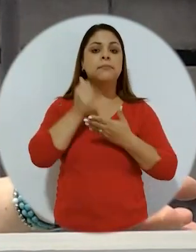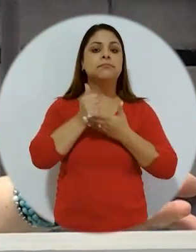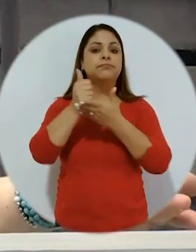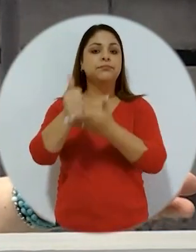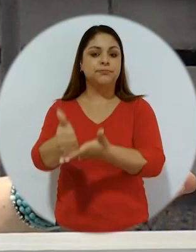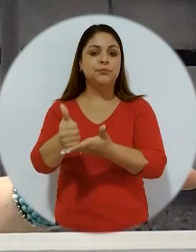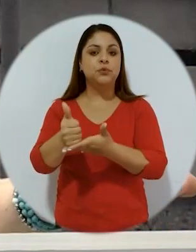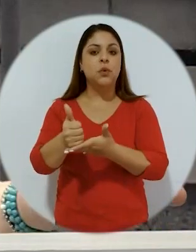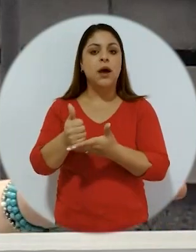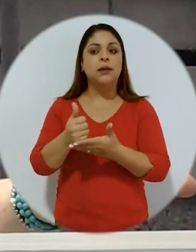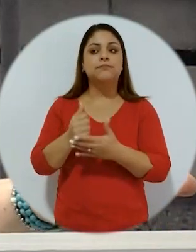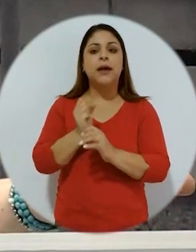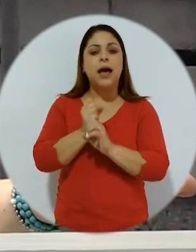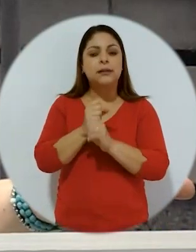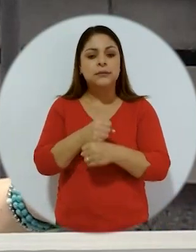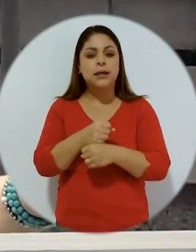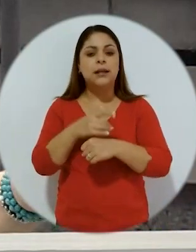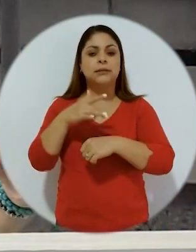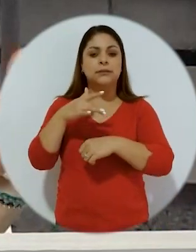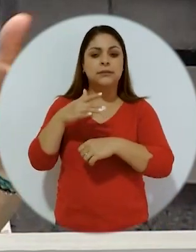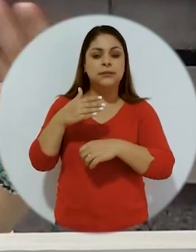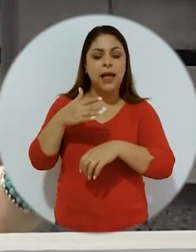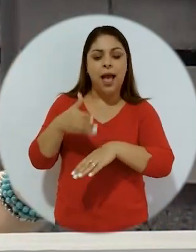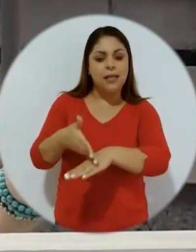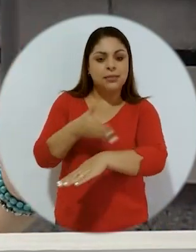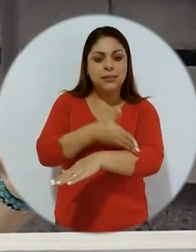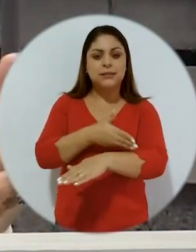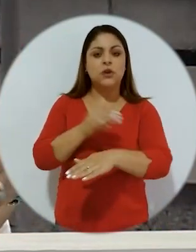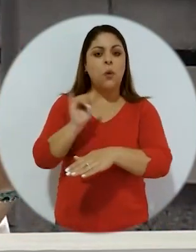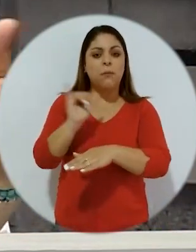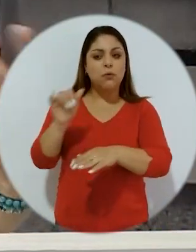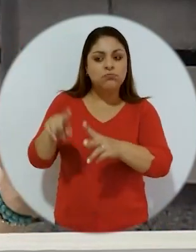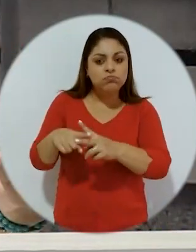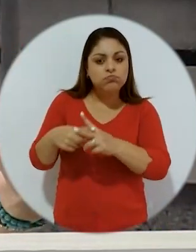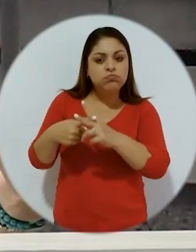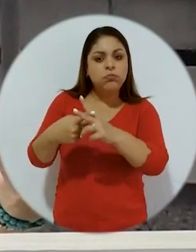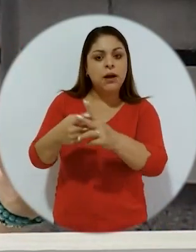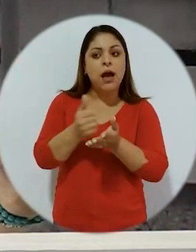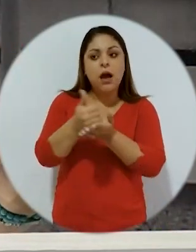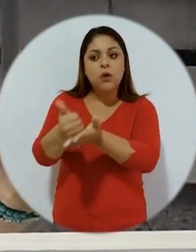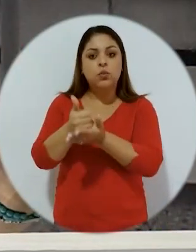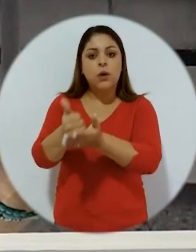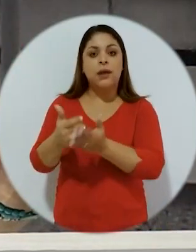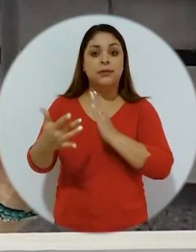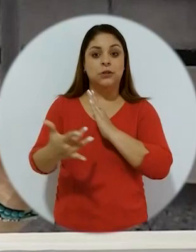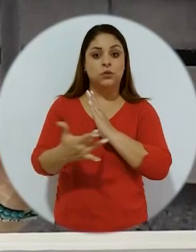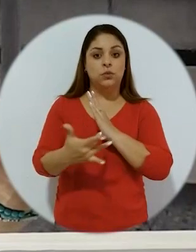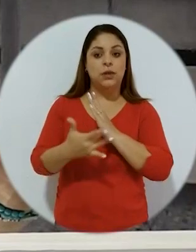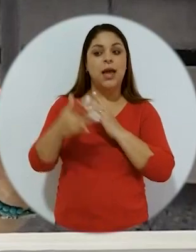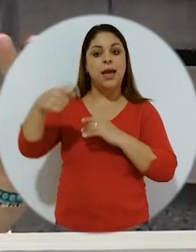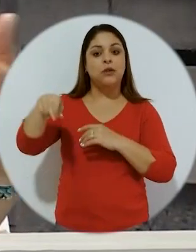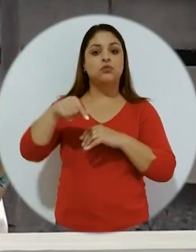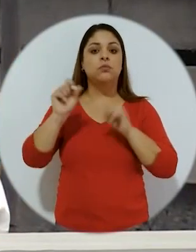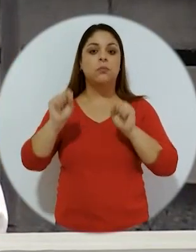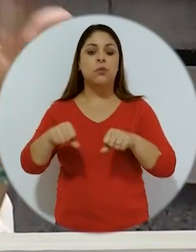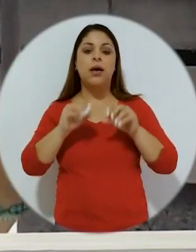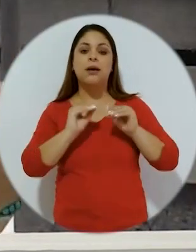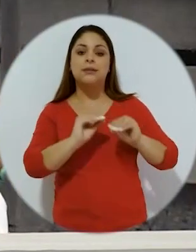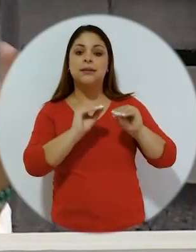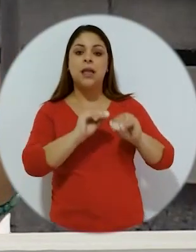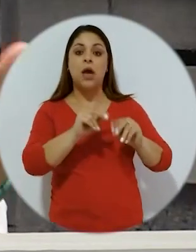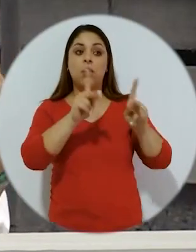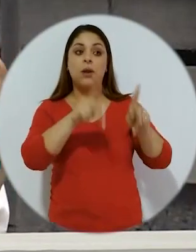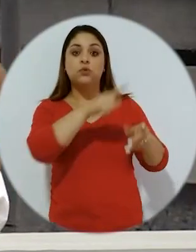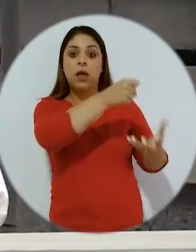en etapas tempranas hasta prototipado, ¿verdad? Y ayudarles a desarrollar tecnologías que ellos puedan enseñar